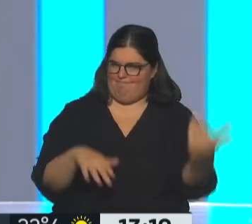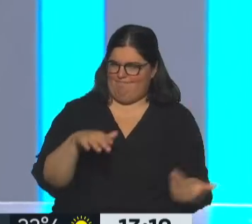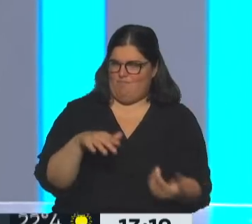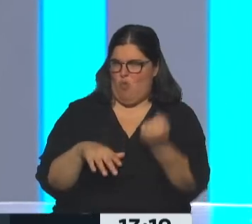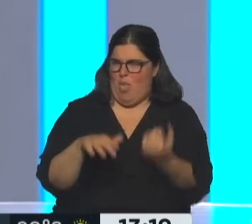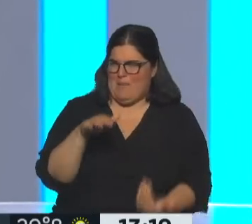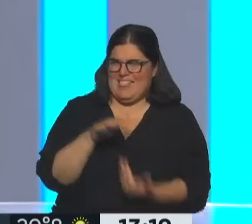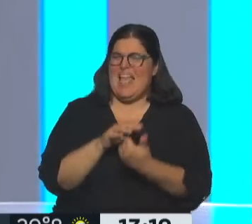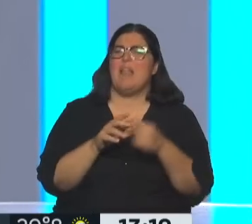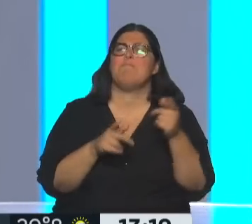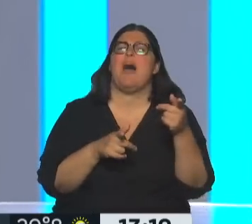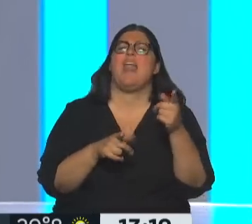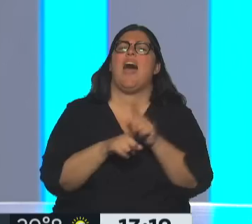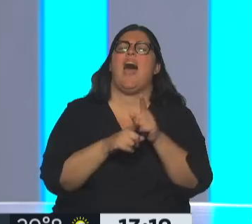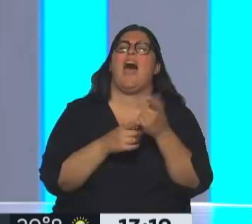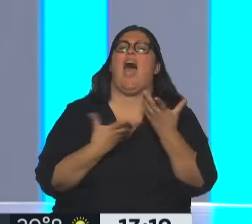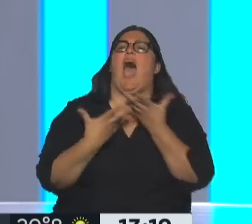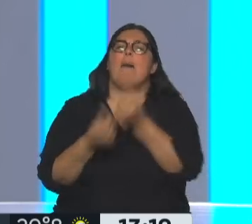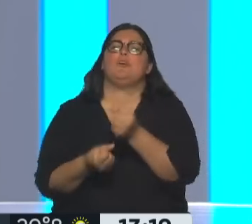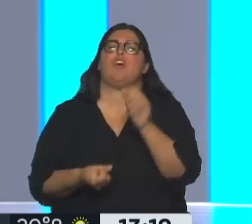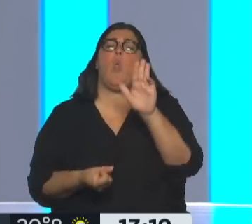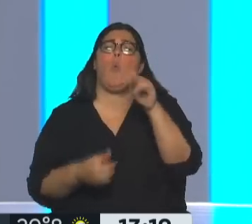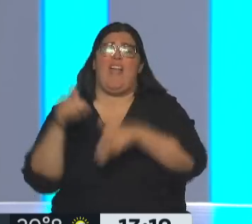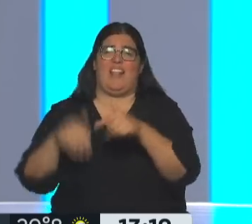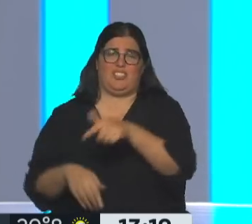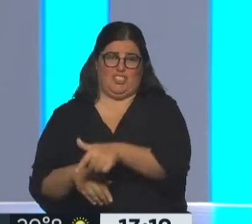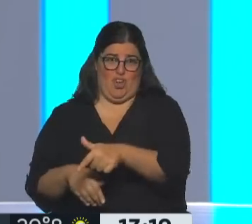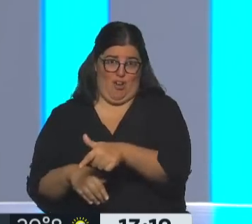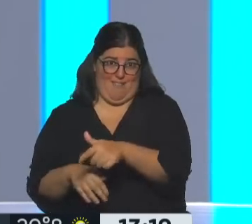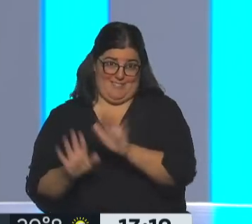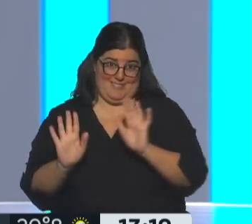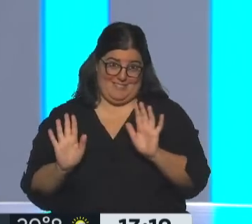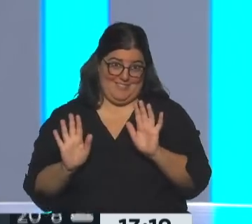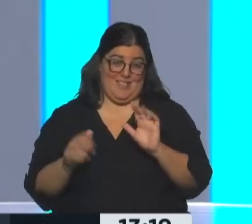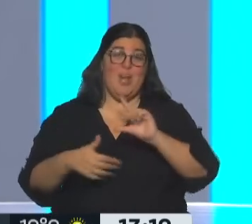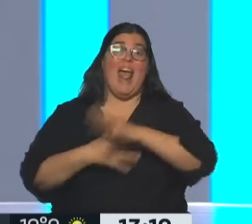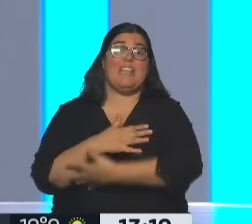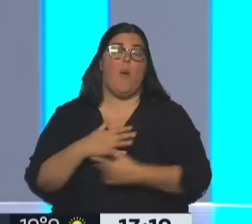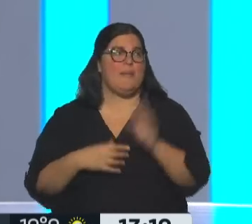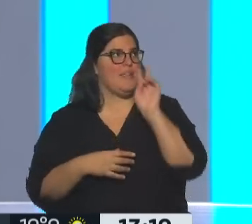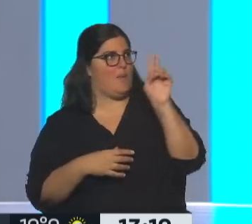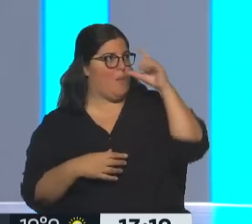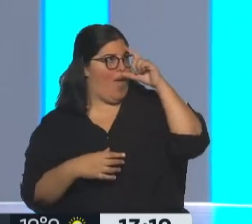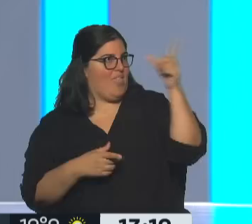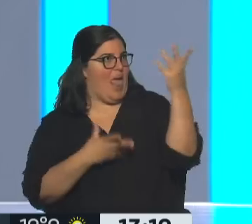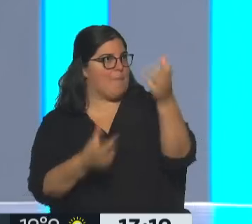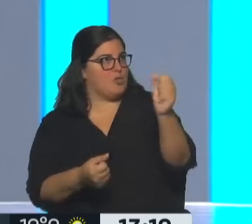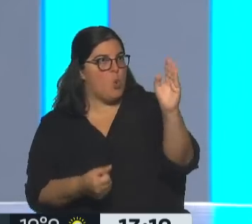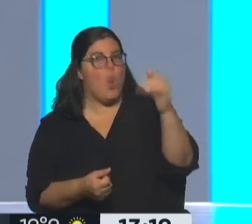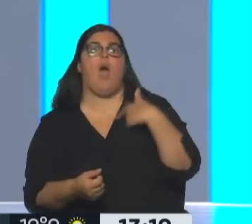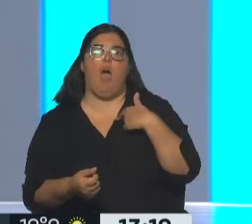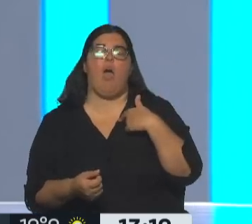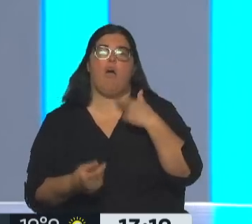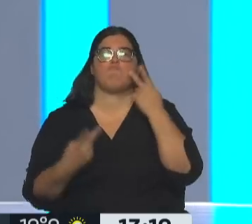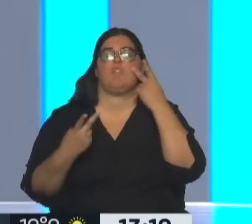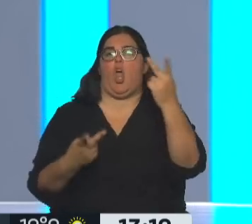la elección de Lula como presidente, cuando rápidamente, con lo que significa eso en Latinoamérica, Estados Unidos salió a reconocer el